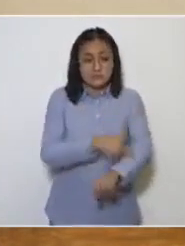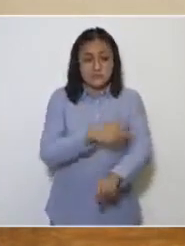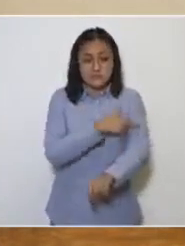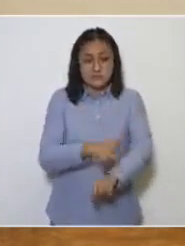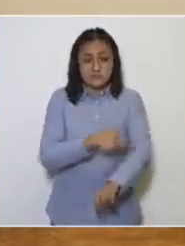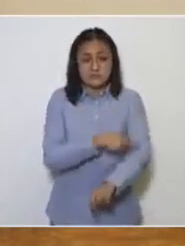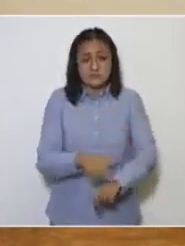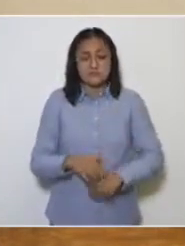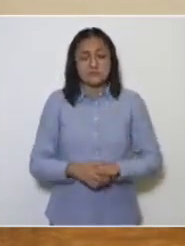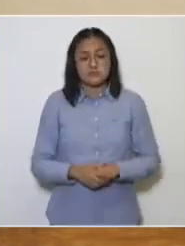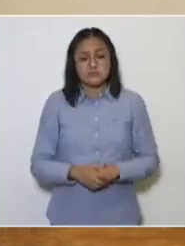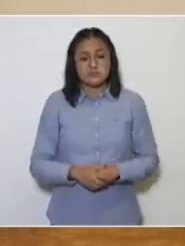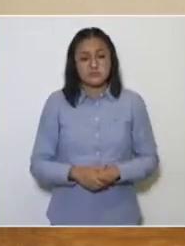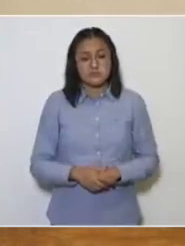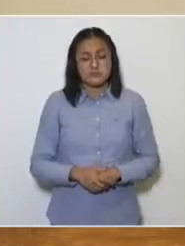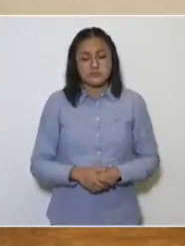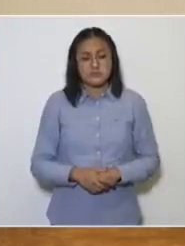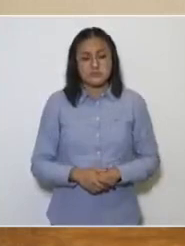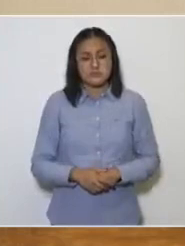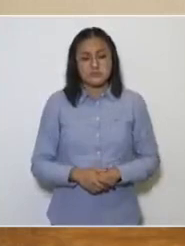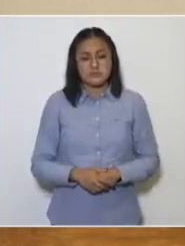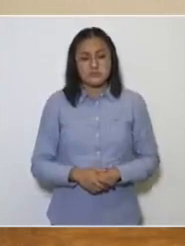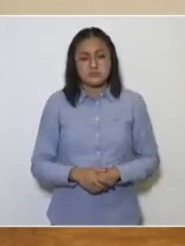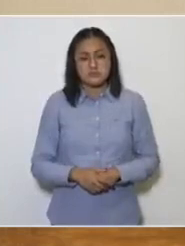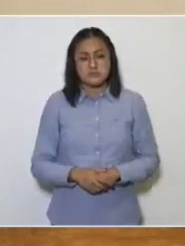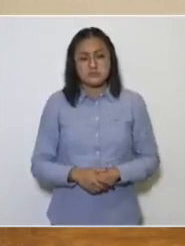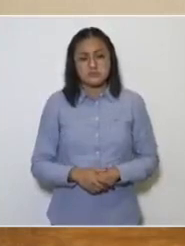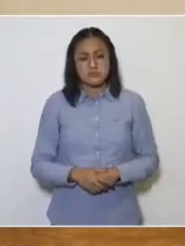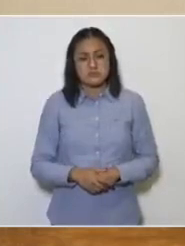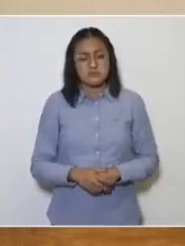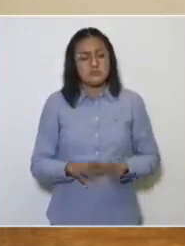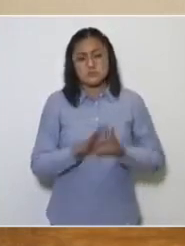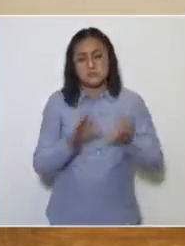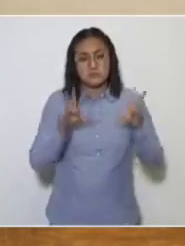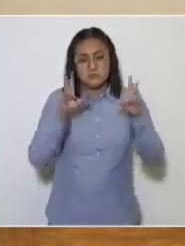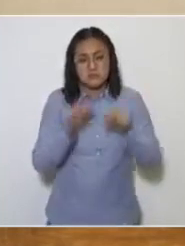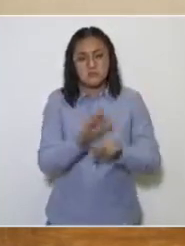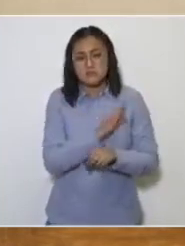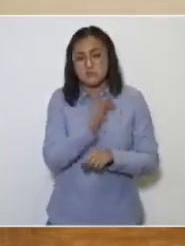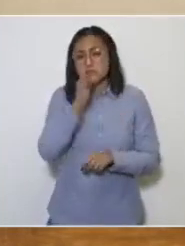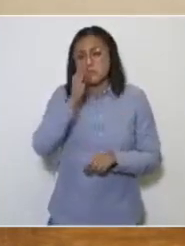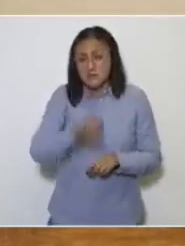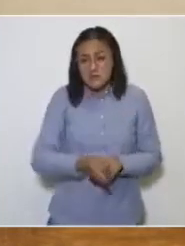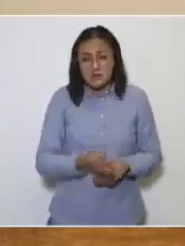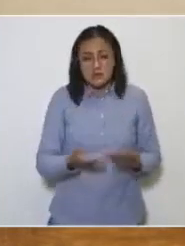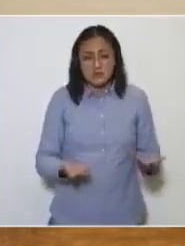que hay que resolver. Ya no se puede permitir